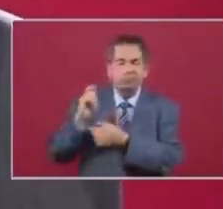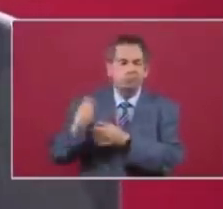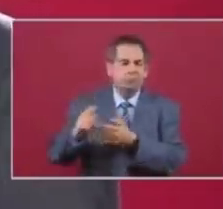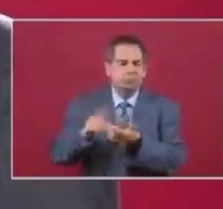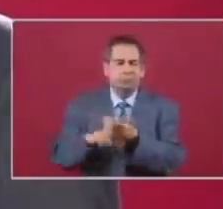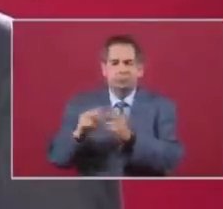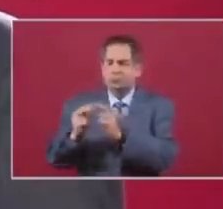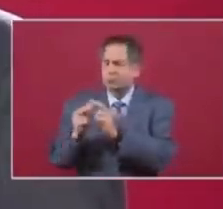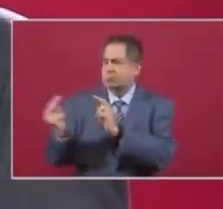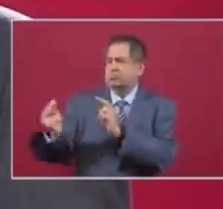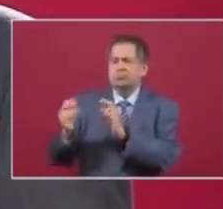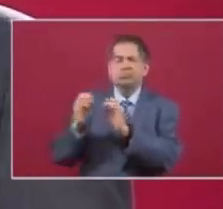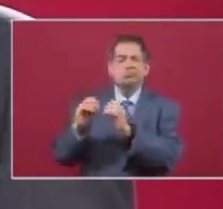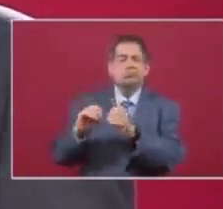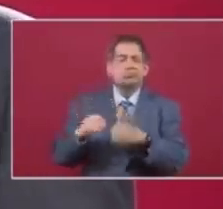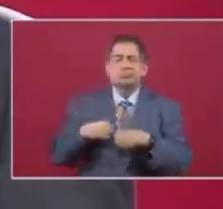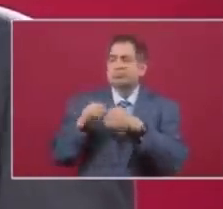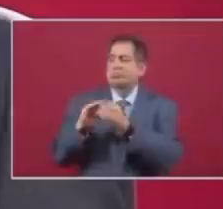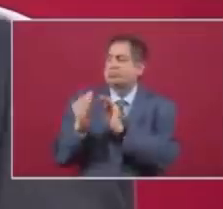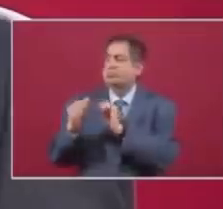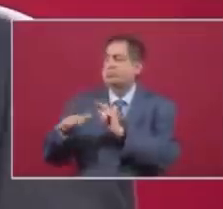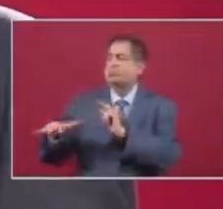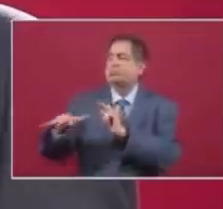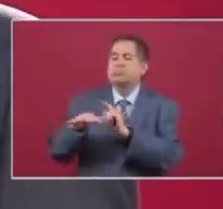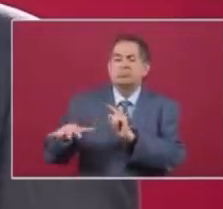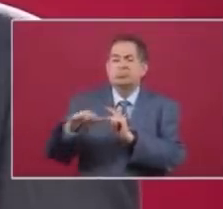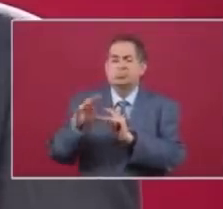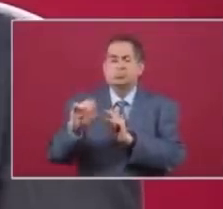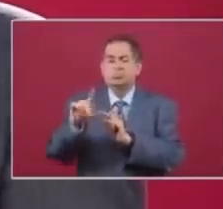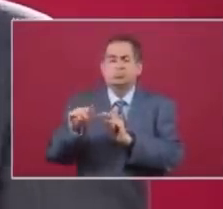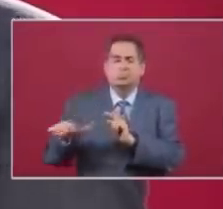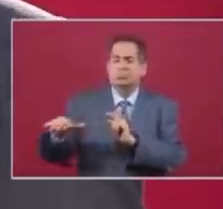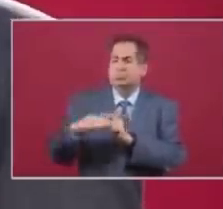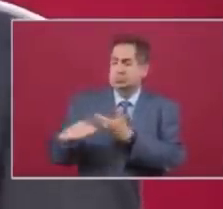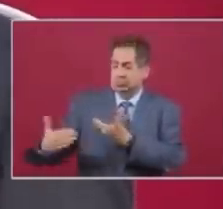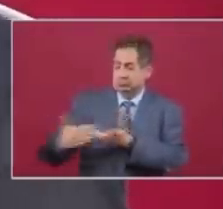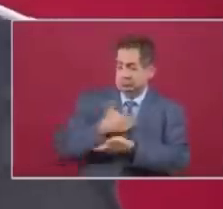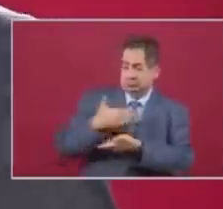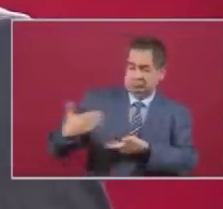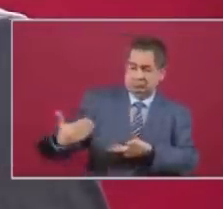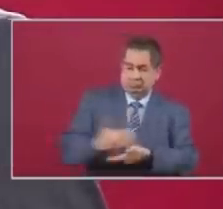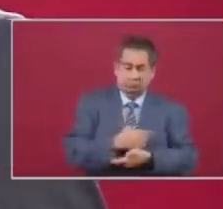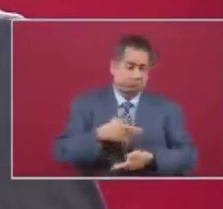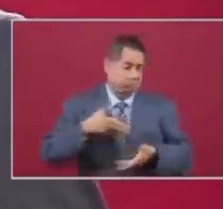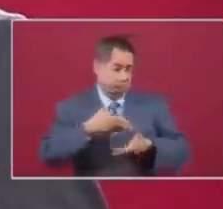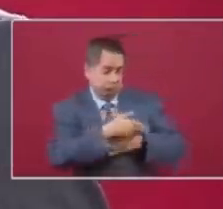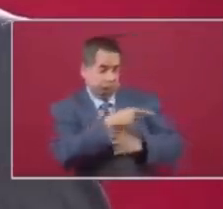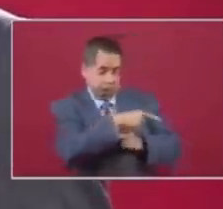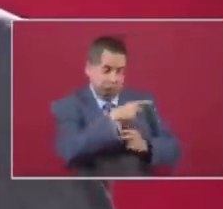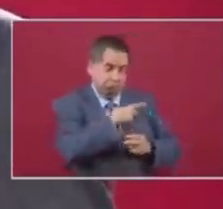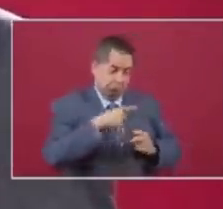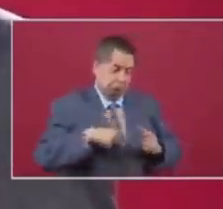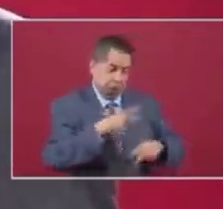o quienes viven en la colonia se metan